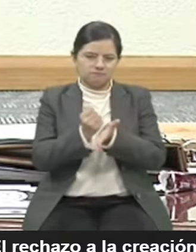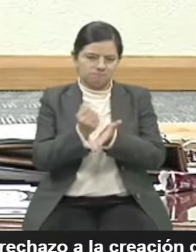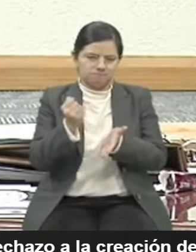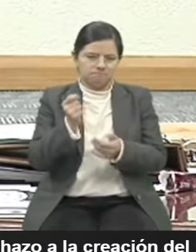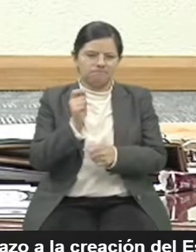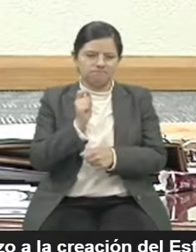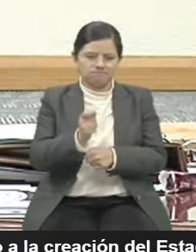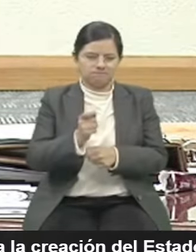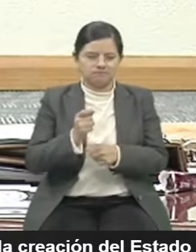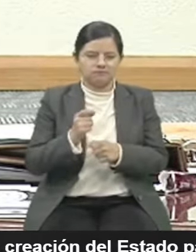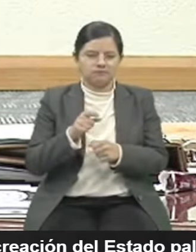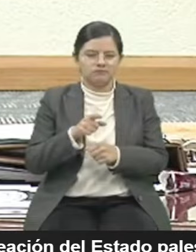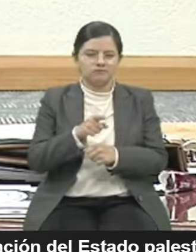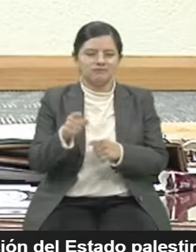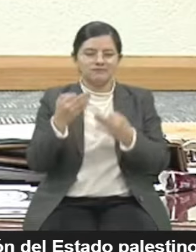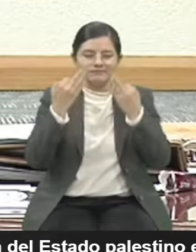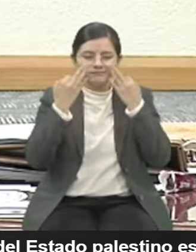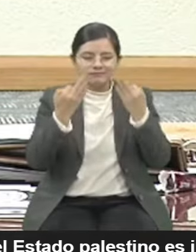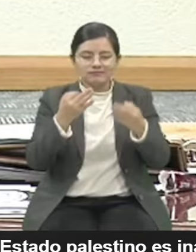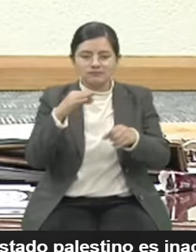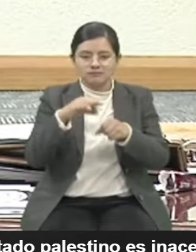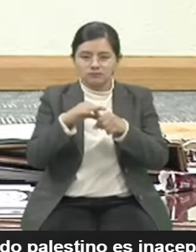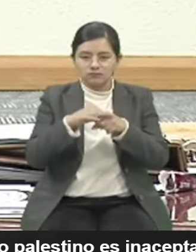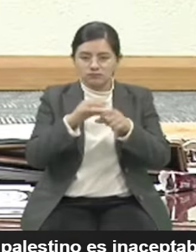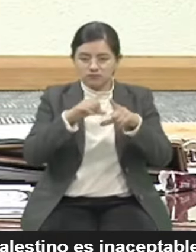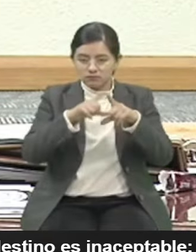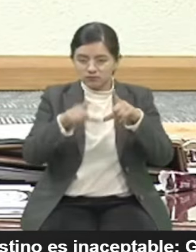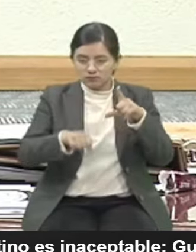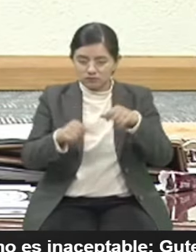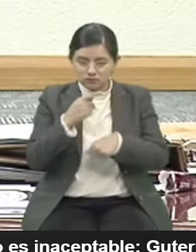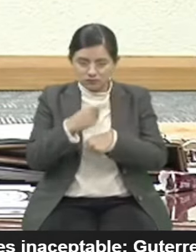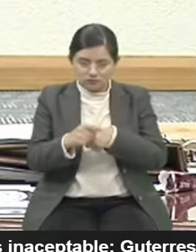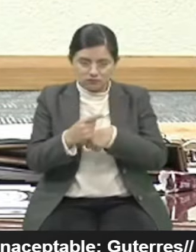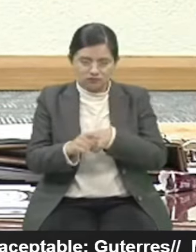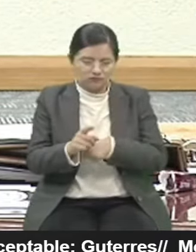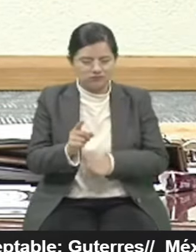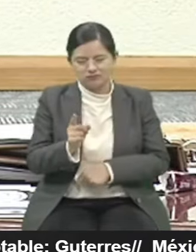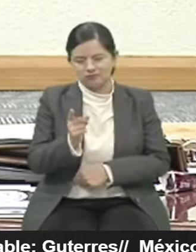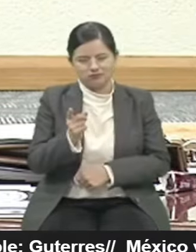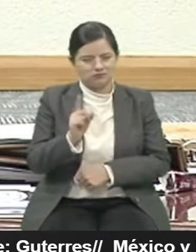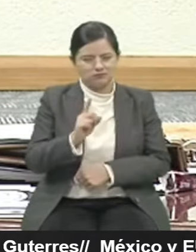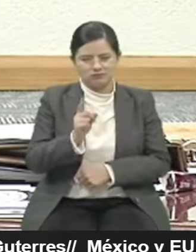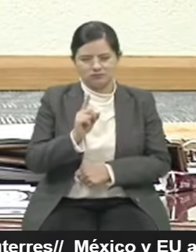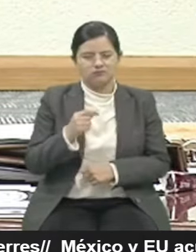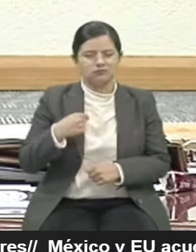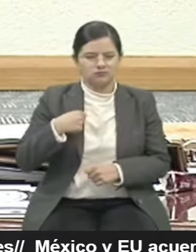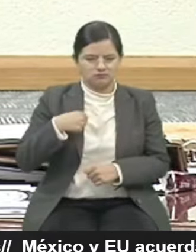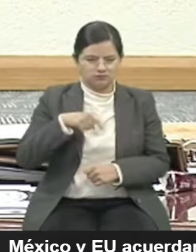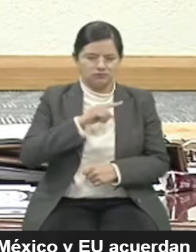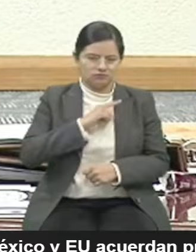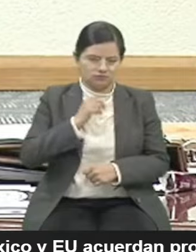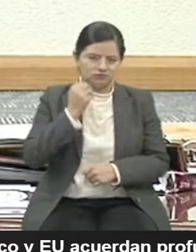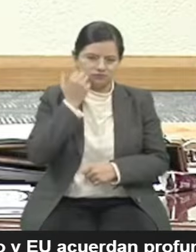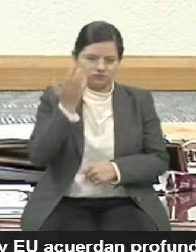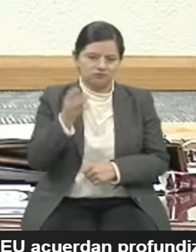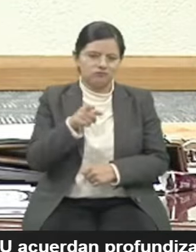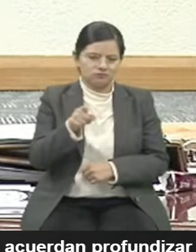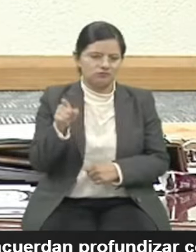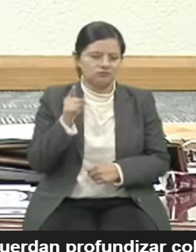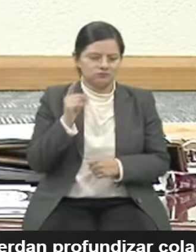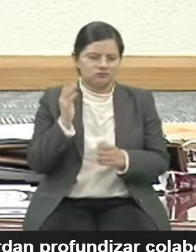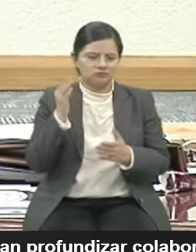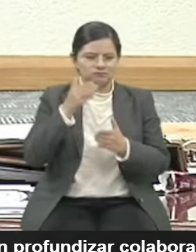decir la observación electoral nacional no está en peligro y somos los primeros promoventes de la